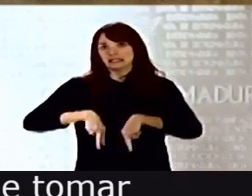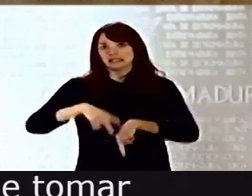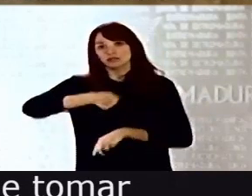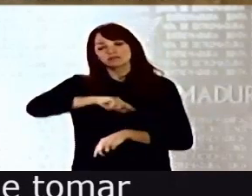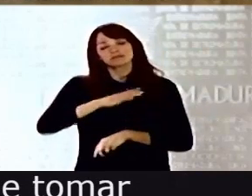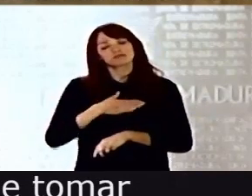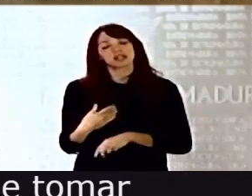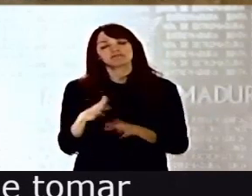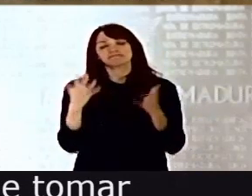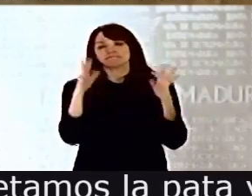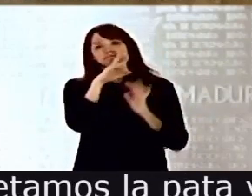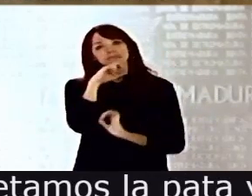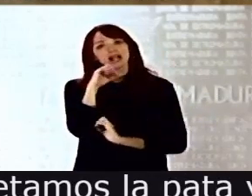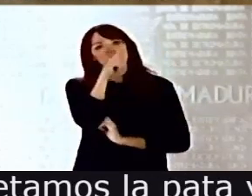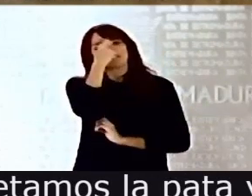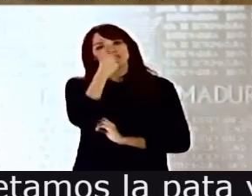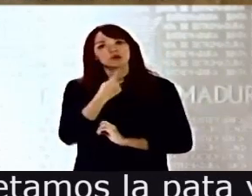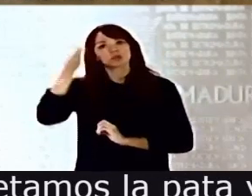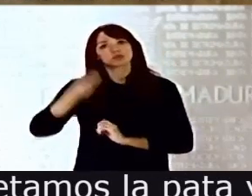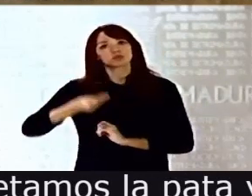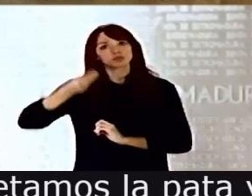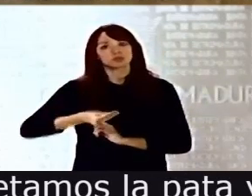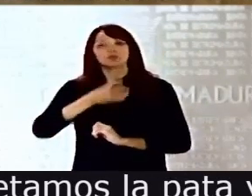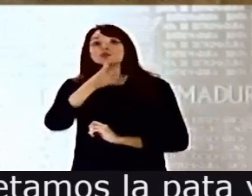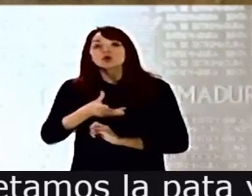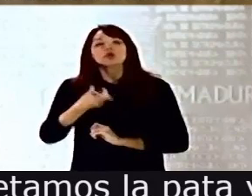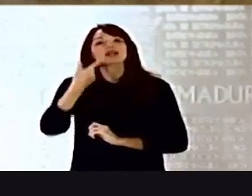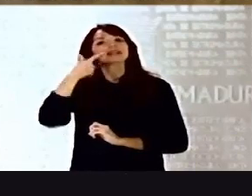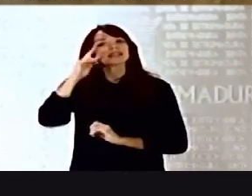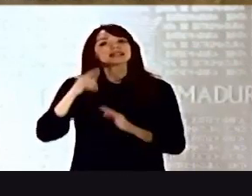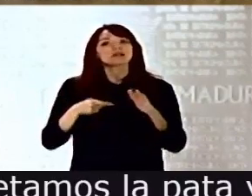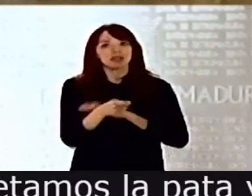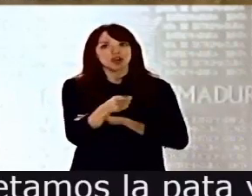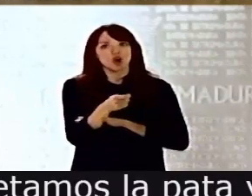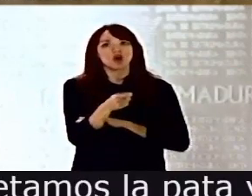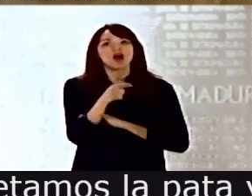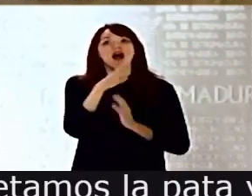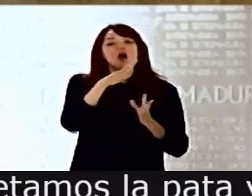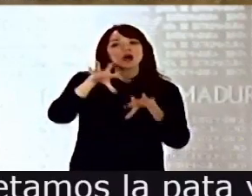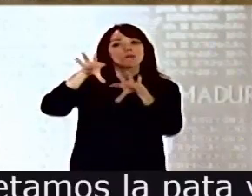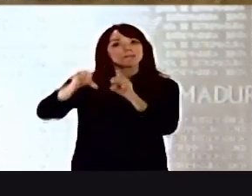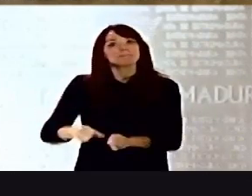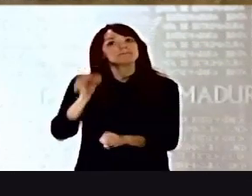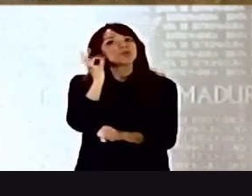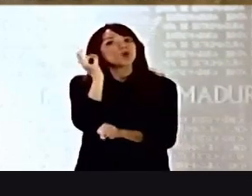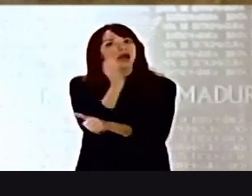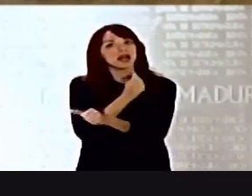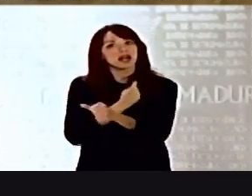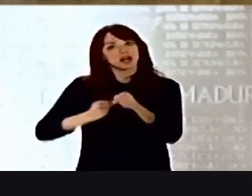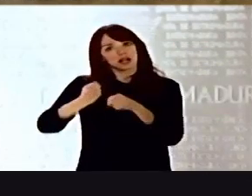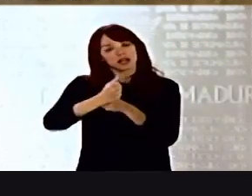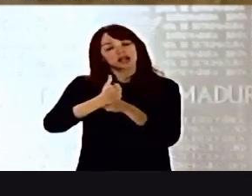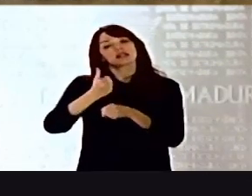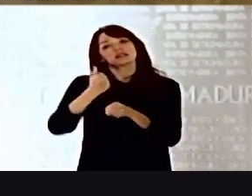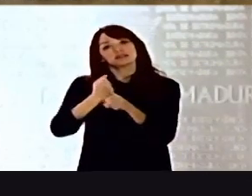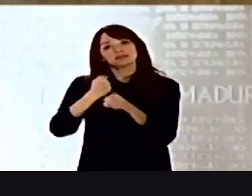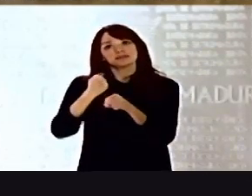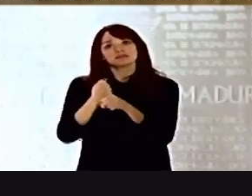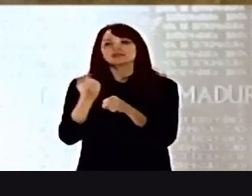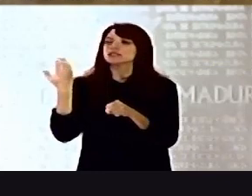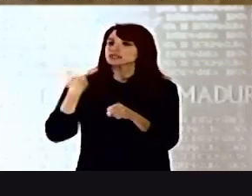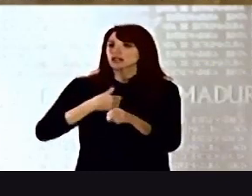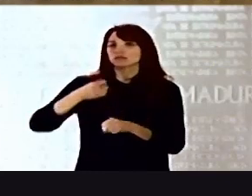poner en valor esa figura tan importante de la intervención general, que ahora va a ser ocupada por una mujer que tiene también, ya la vieron